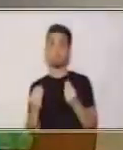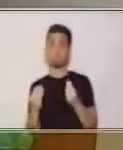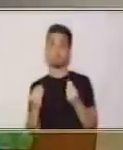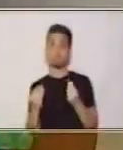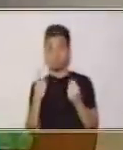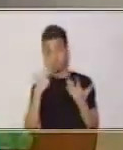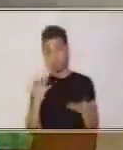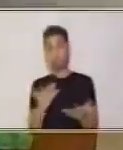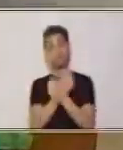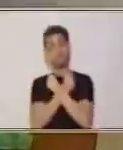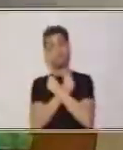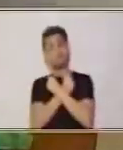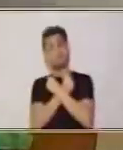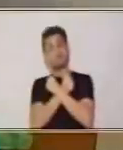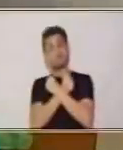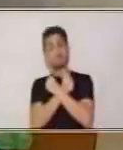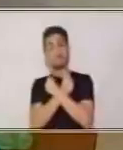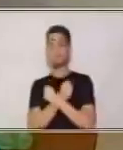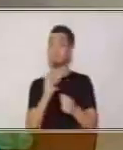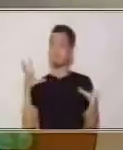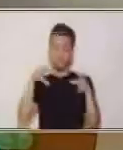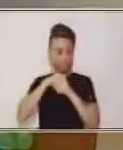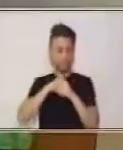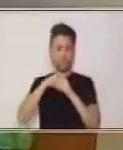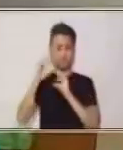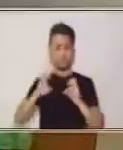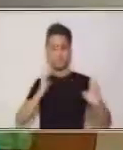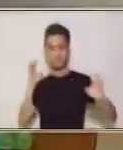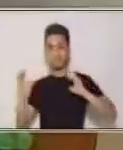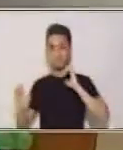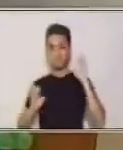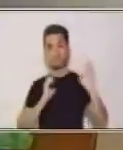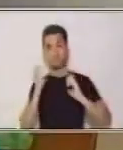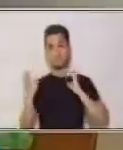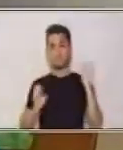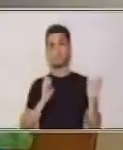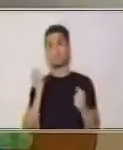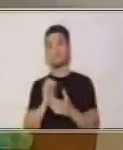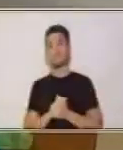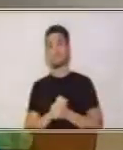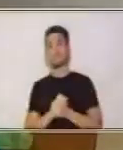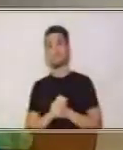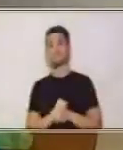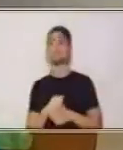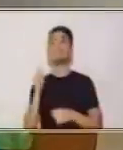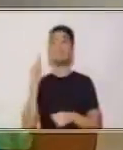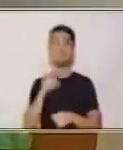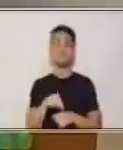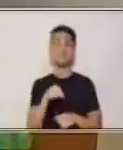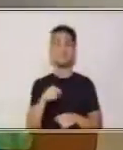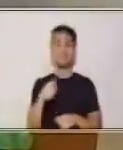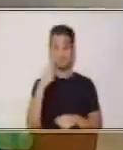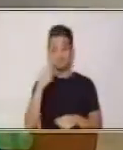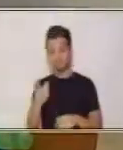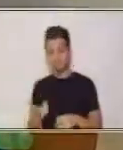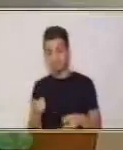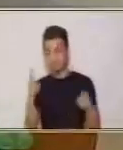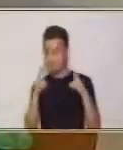ira y amor son parte de tus emociones. Tienes que